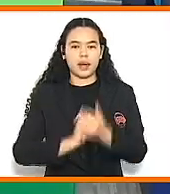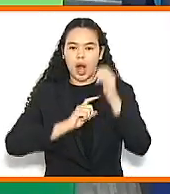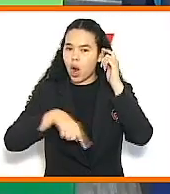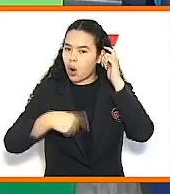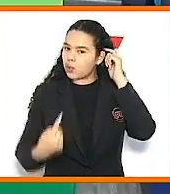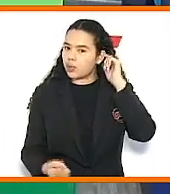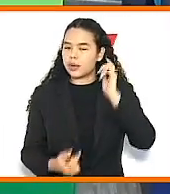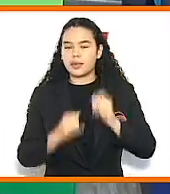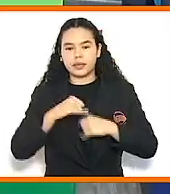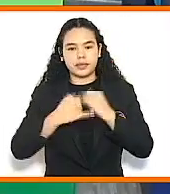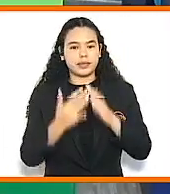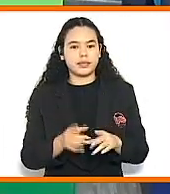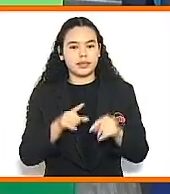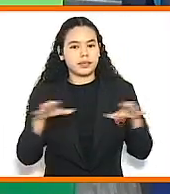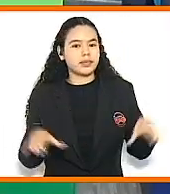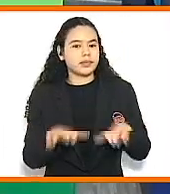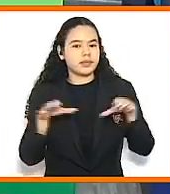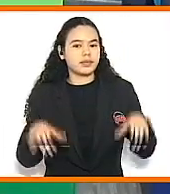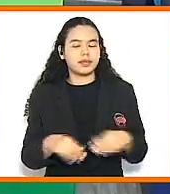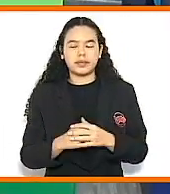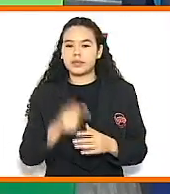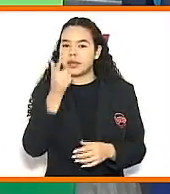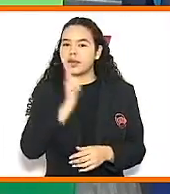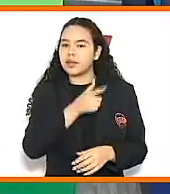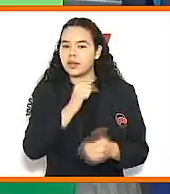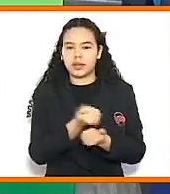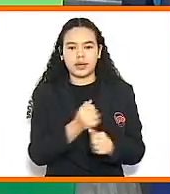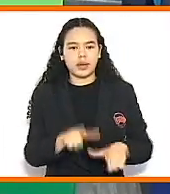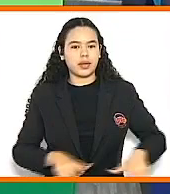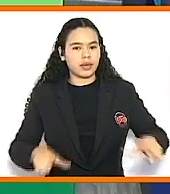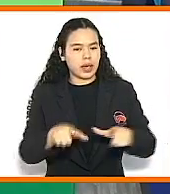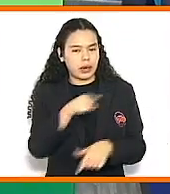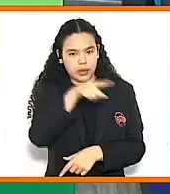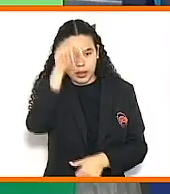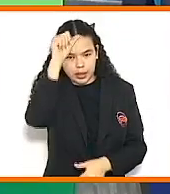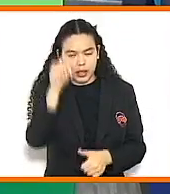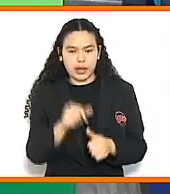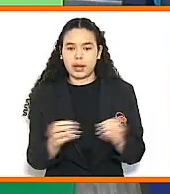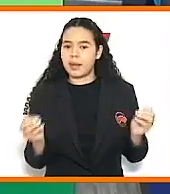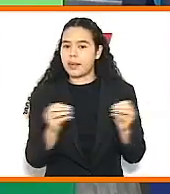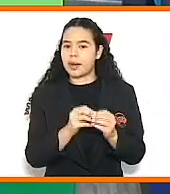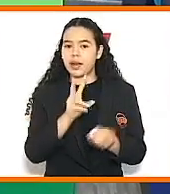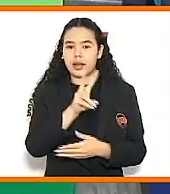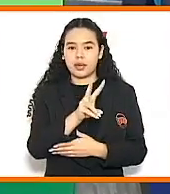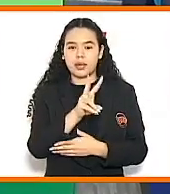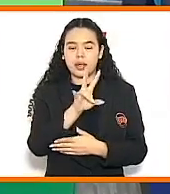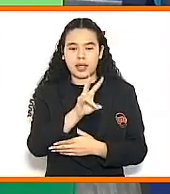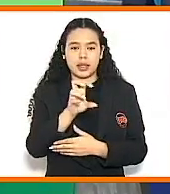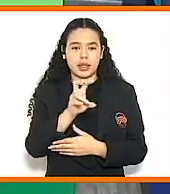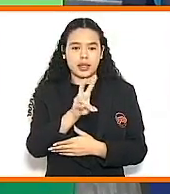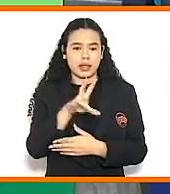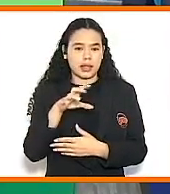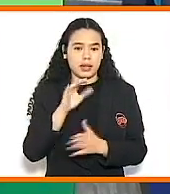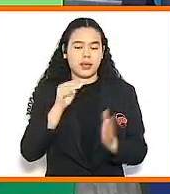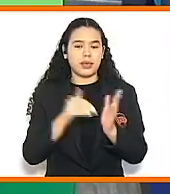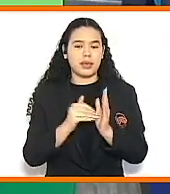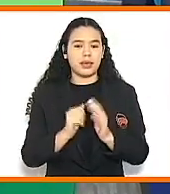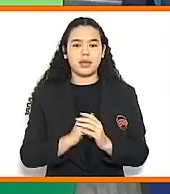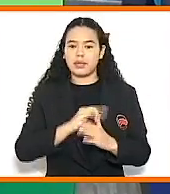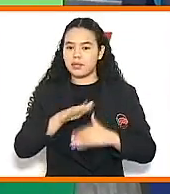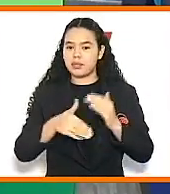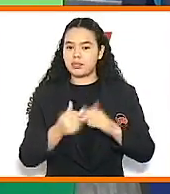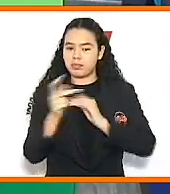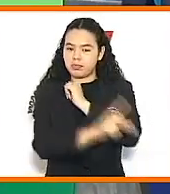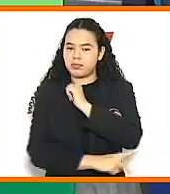jugador, a jugar se ha dicho con Loto, donde quiera que estés. Te recuerdo que contamos con más de 2.700 puntos de venta Loto a nivel nacional para que